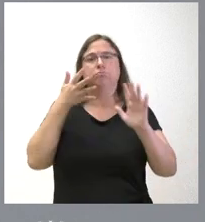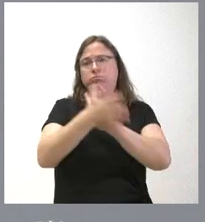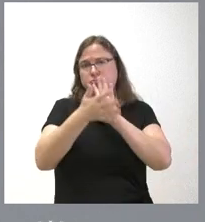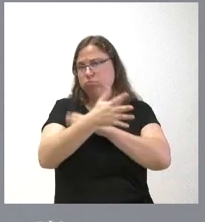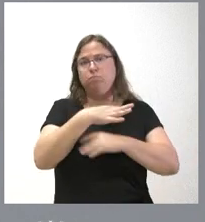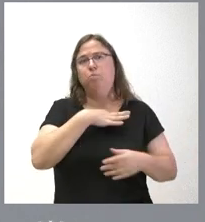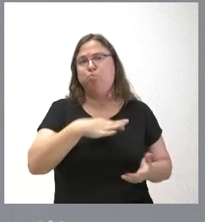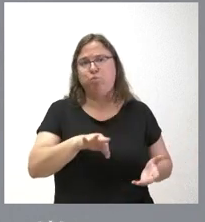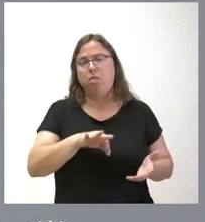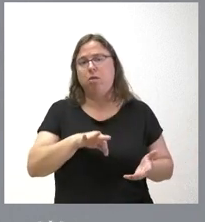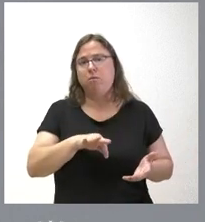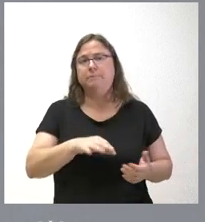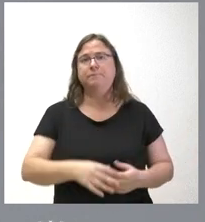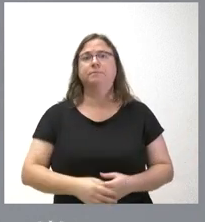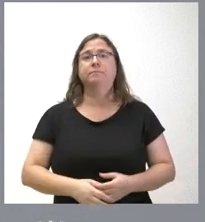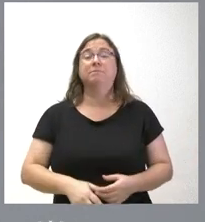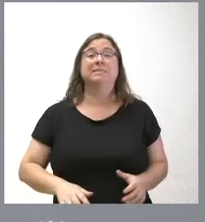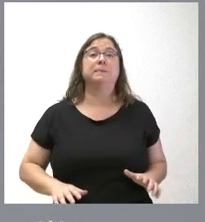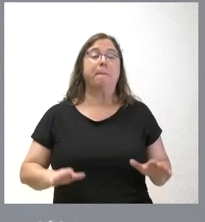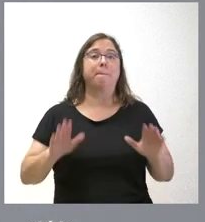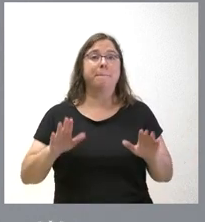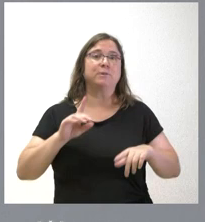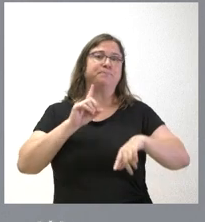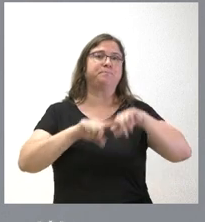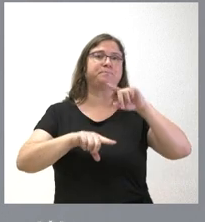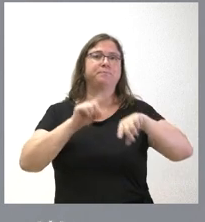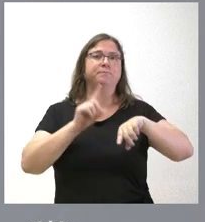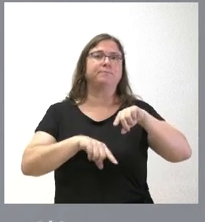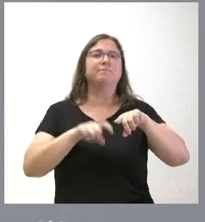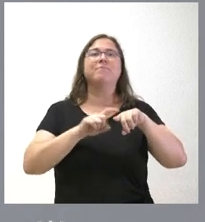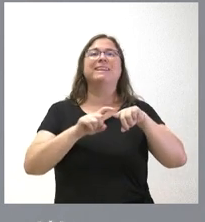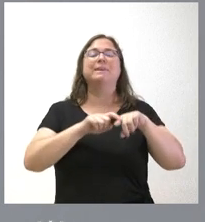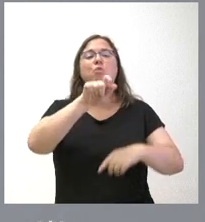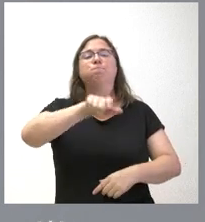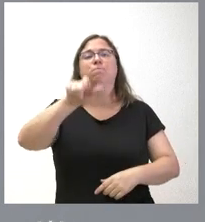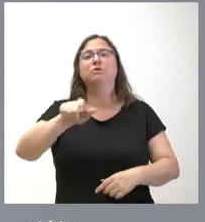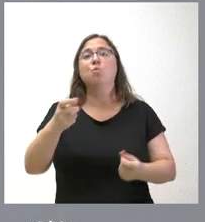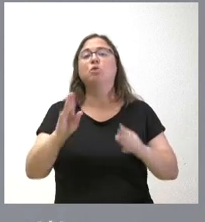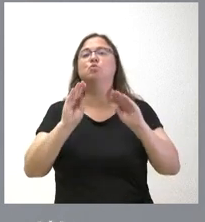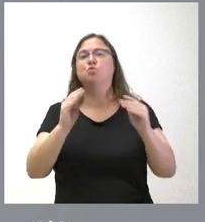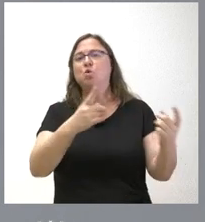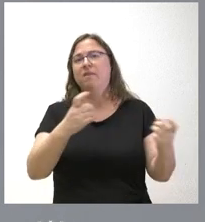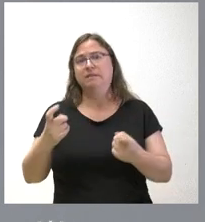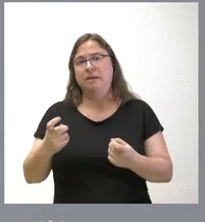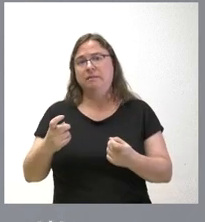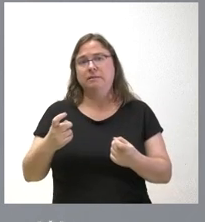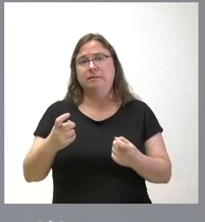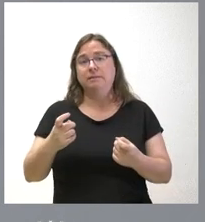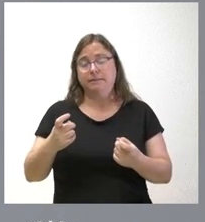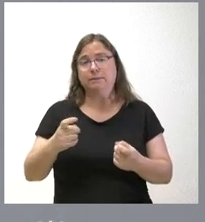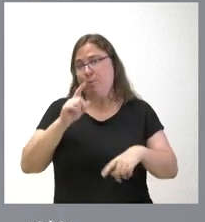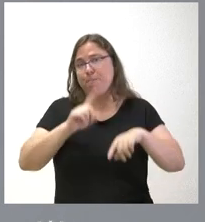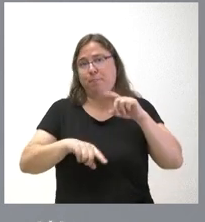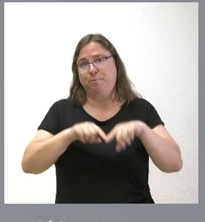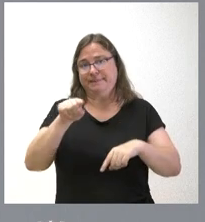explorar al respecto pero también estar en función del tipo de personas y sus necesidades y por tanto eso es lo que va